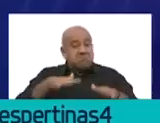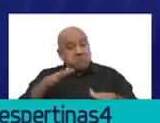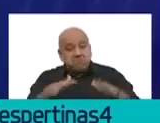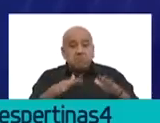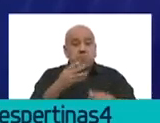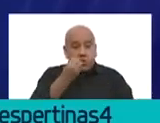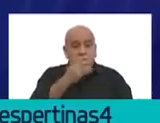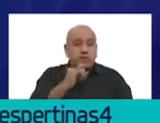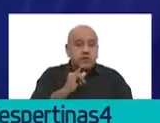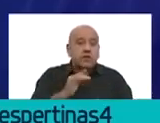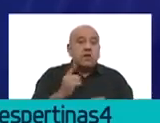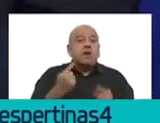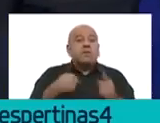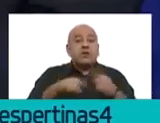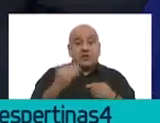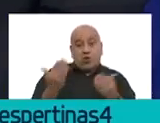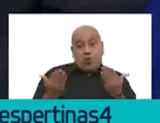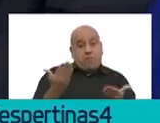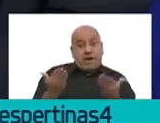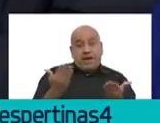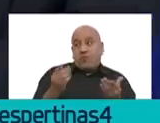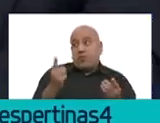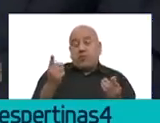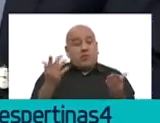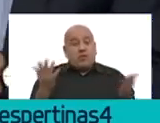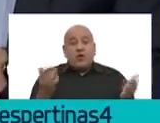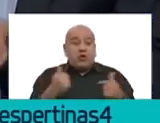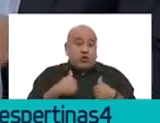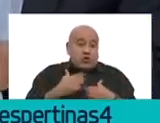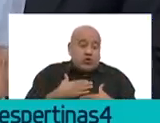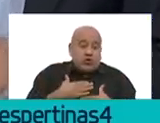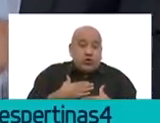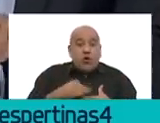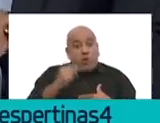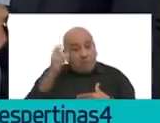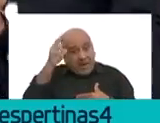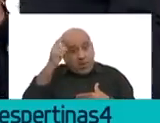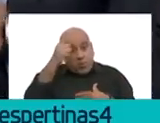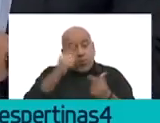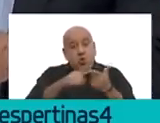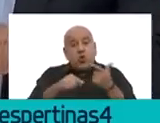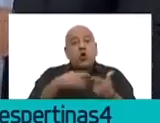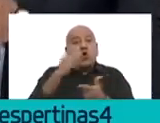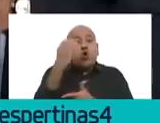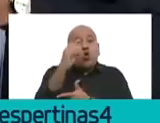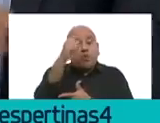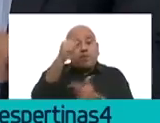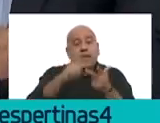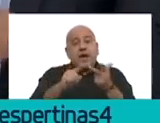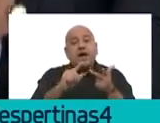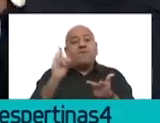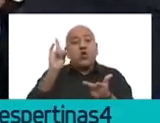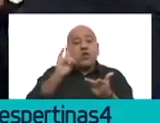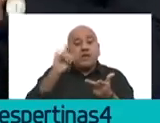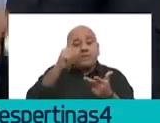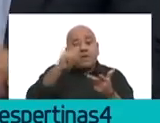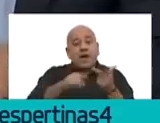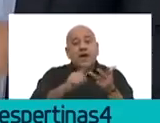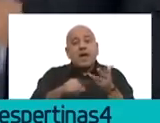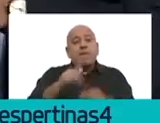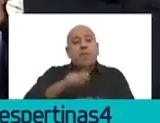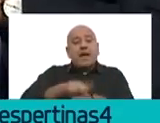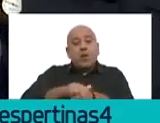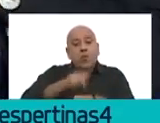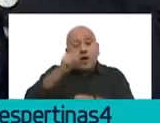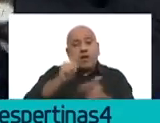o una tanda saltando te permite 22 pero bueno